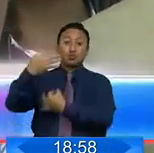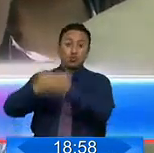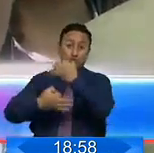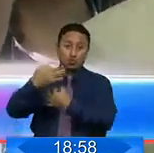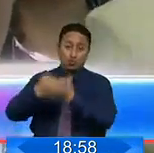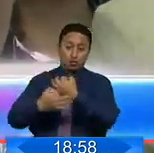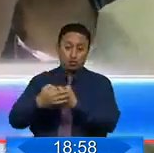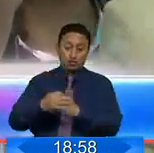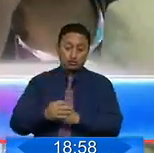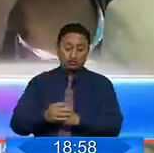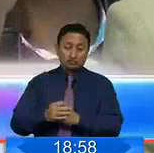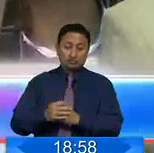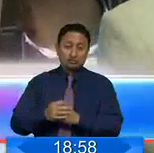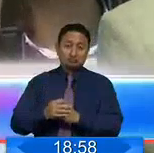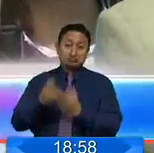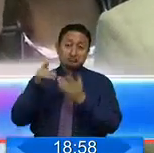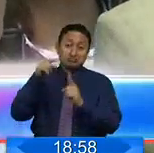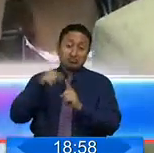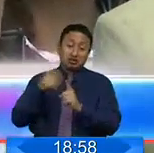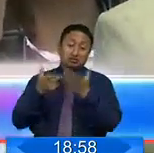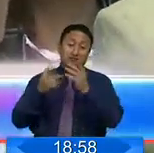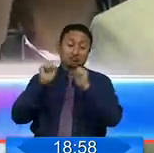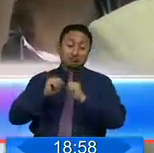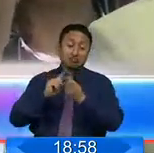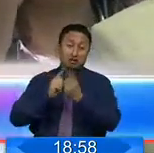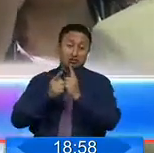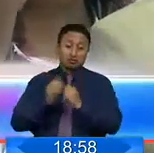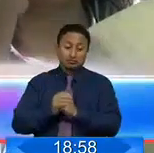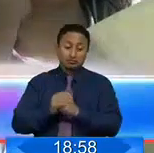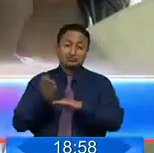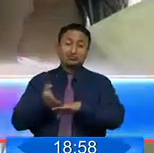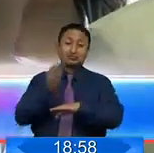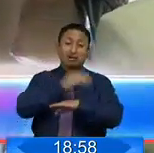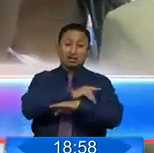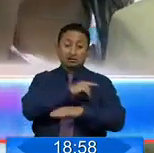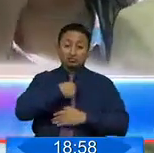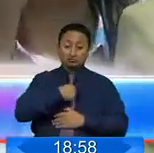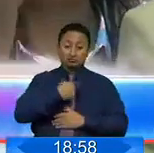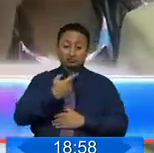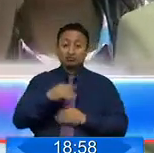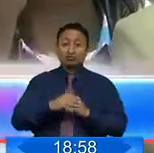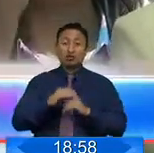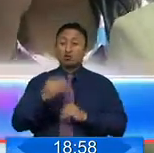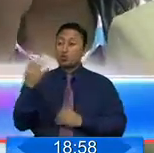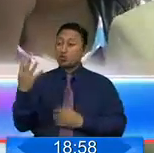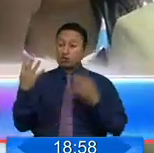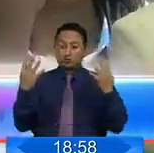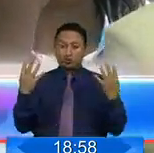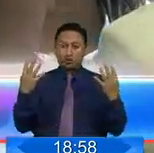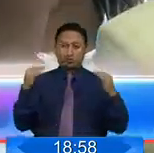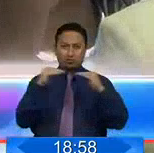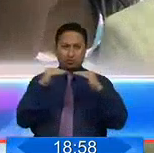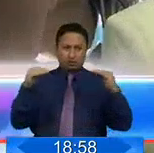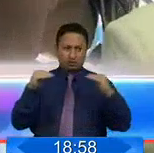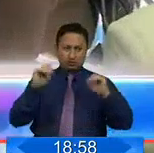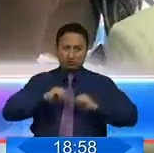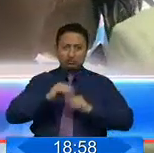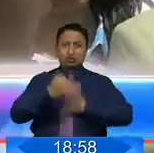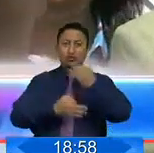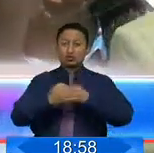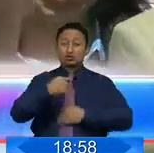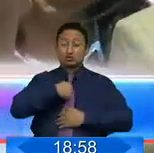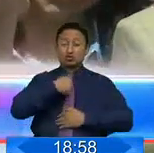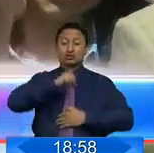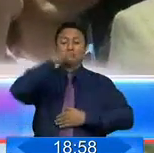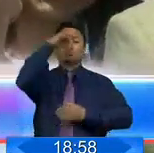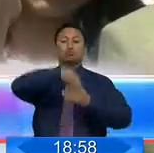y posible recusación, es el juez que con su voto dirimió un empate 4-4 entre los jueces constitucionales.